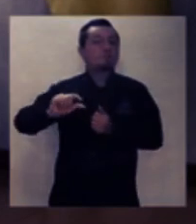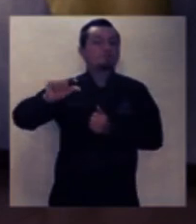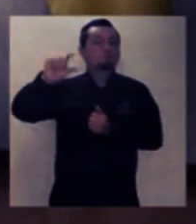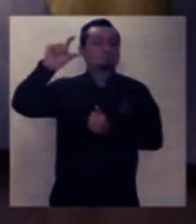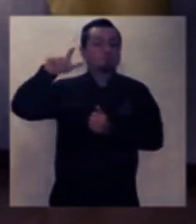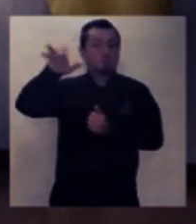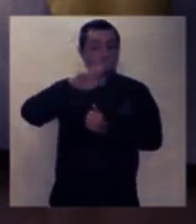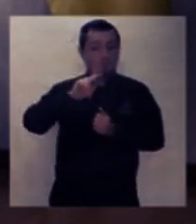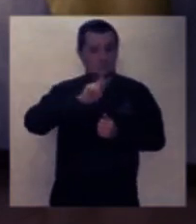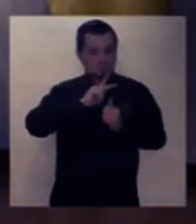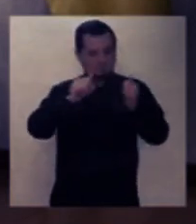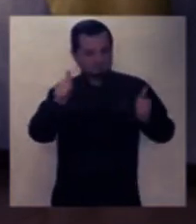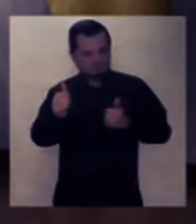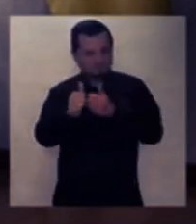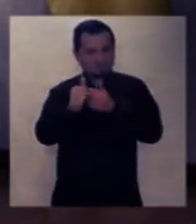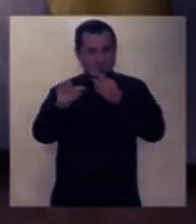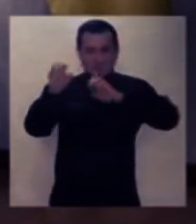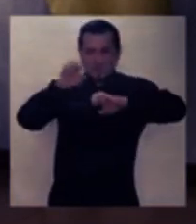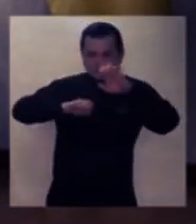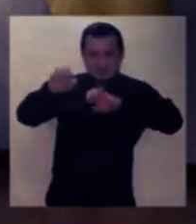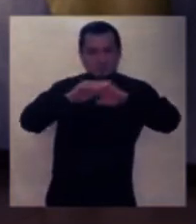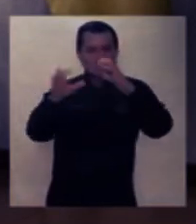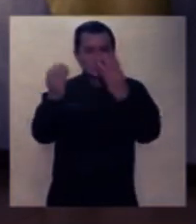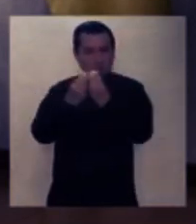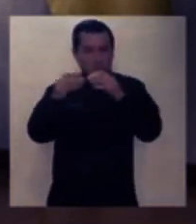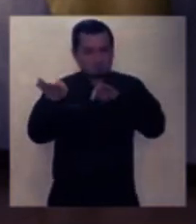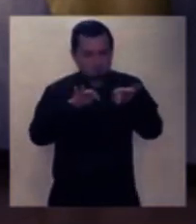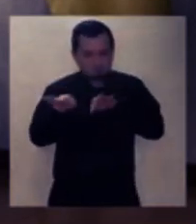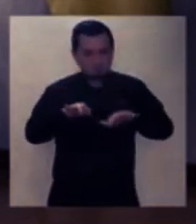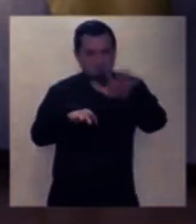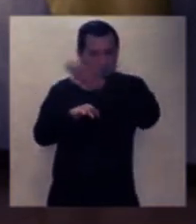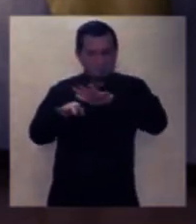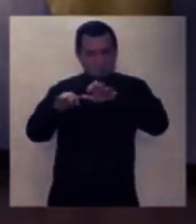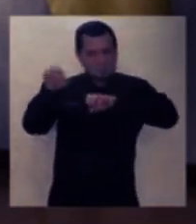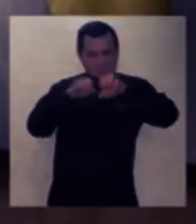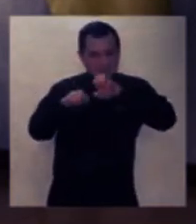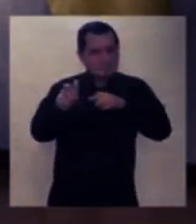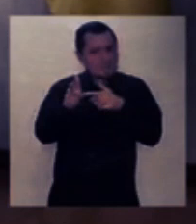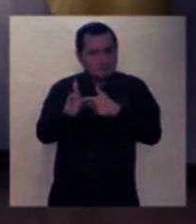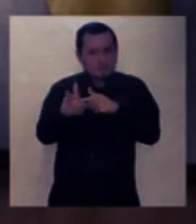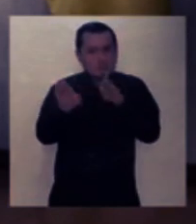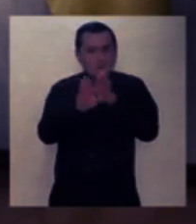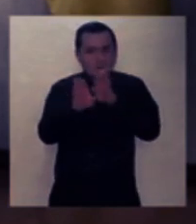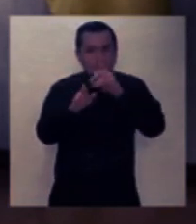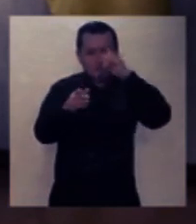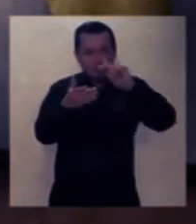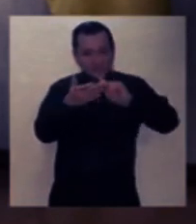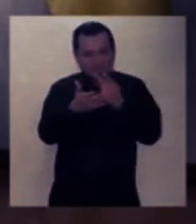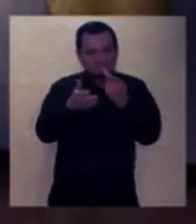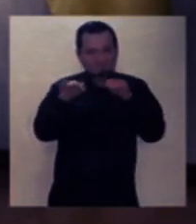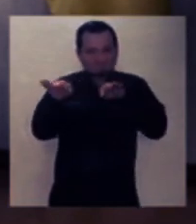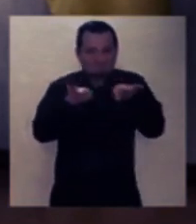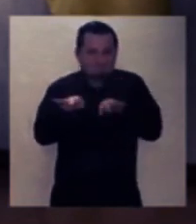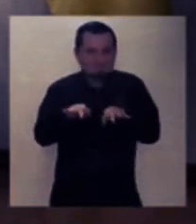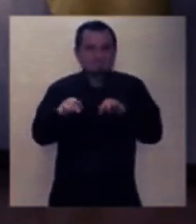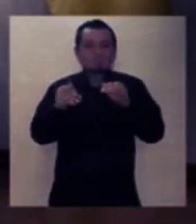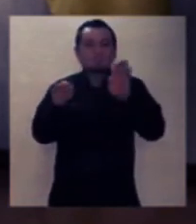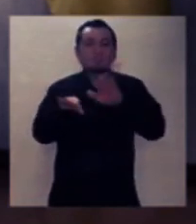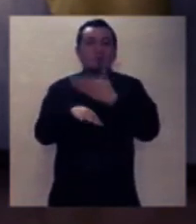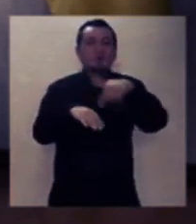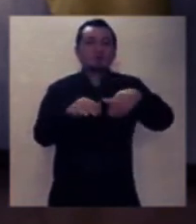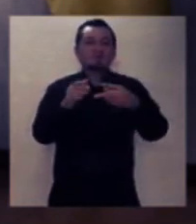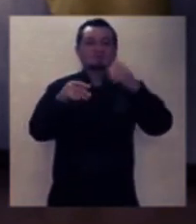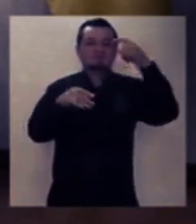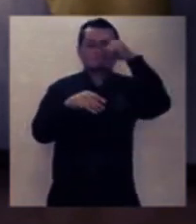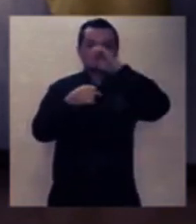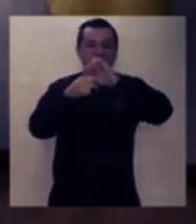economía. Con el respaldo y el compromiso de los empresarios y los trabajadores, definimos una ruta a seguir para adaptar nuestro modelo productivo a